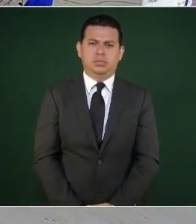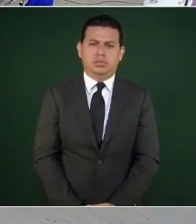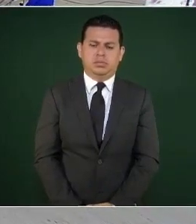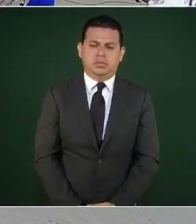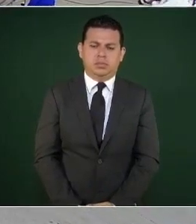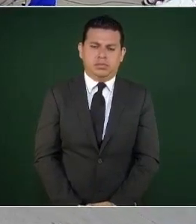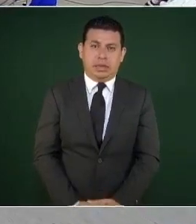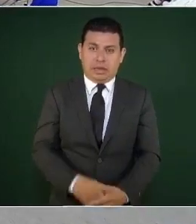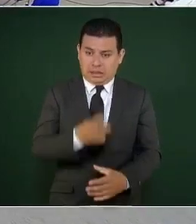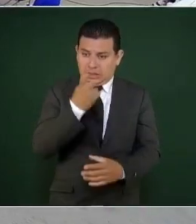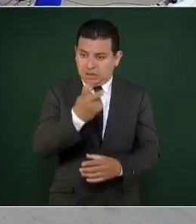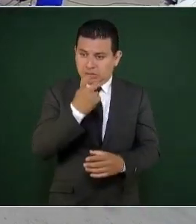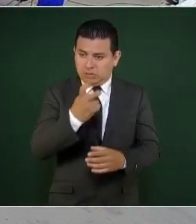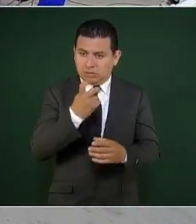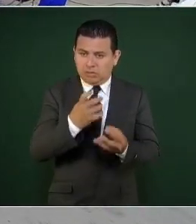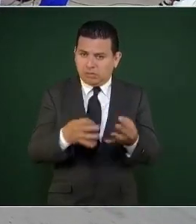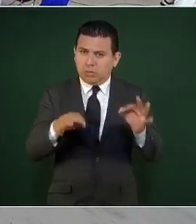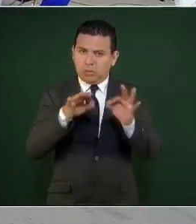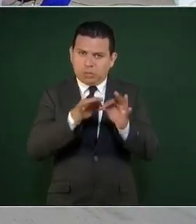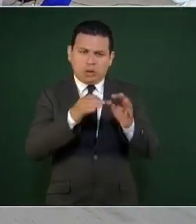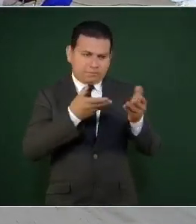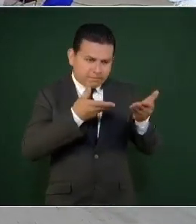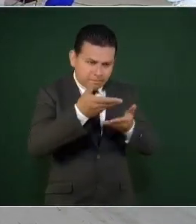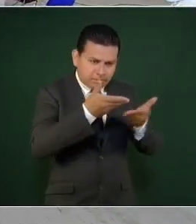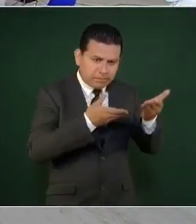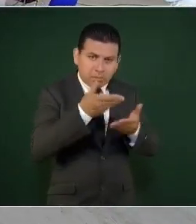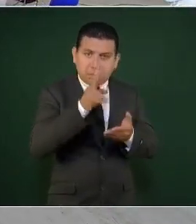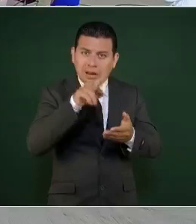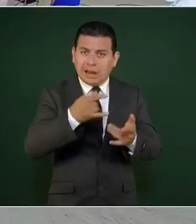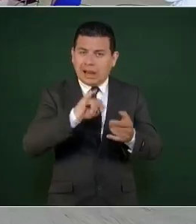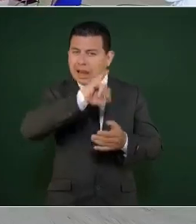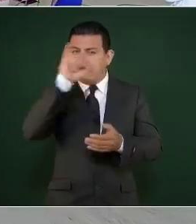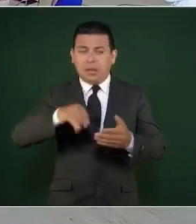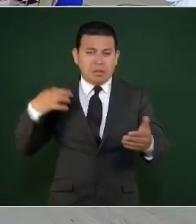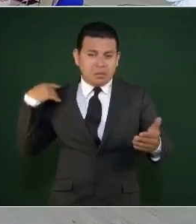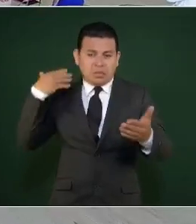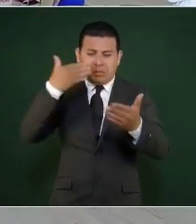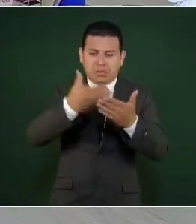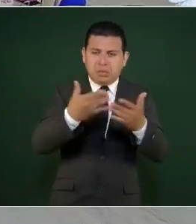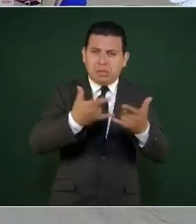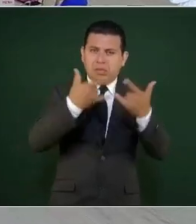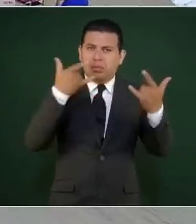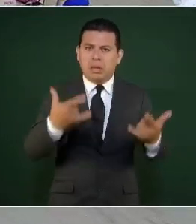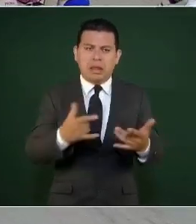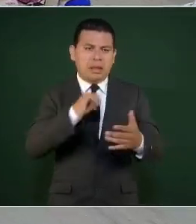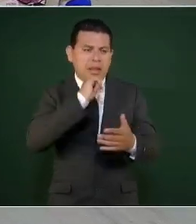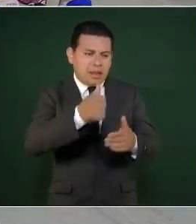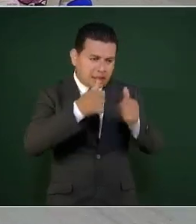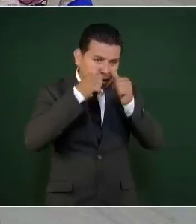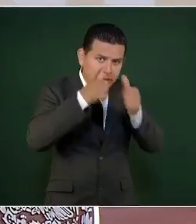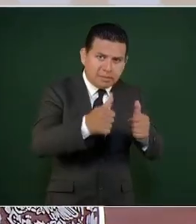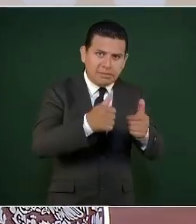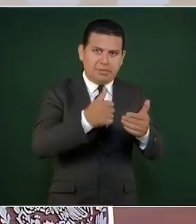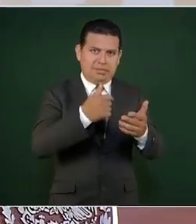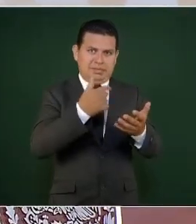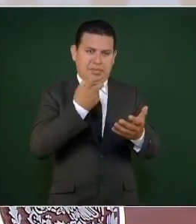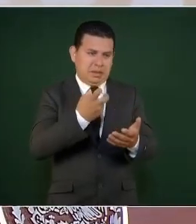inadvertido, pero nunca en la historia de México, y no creo que en otros